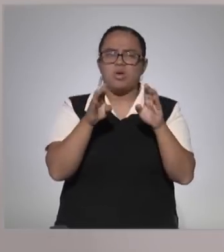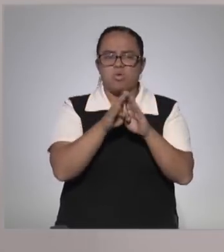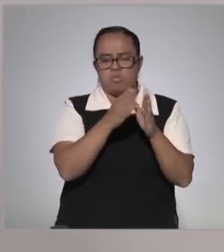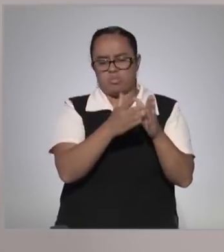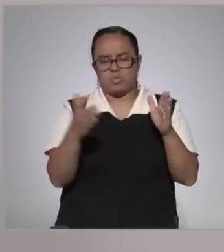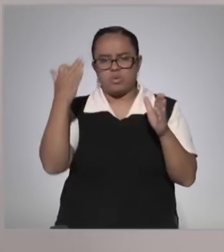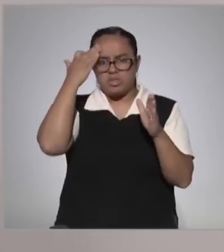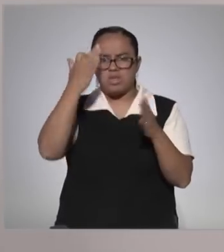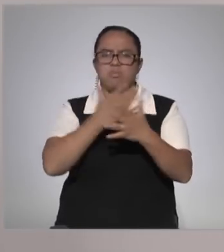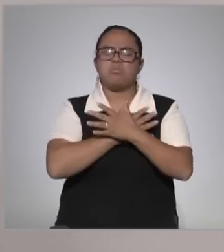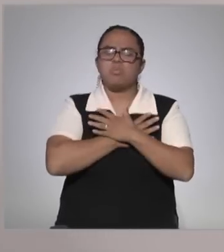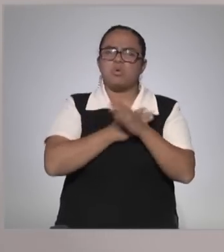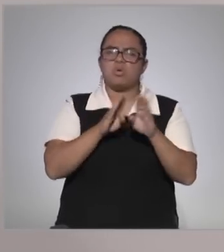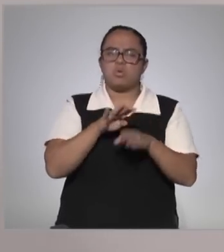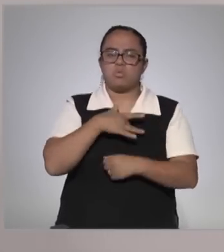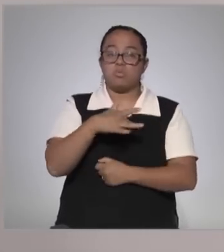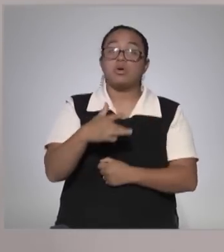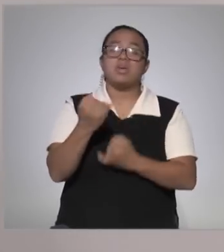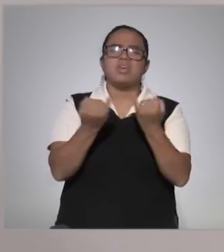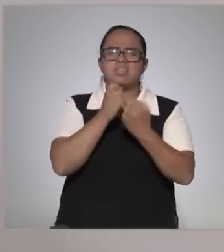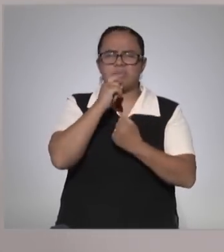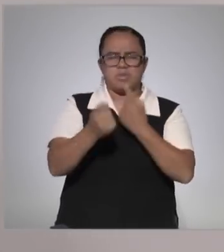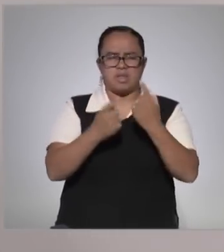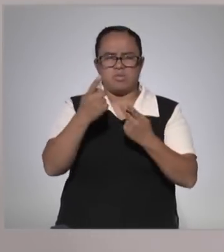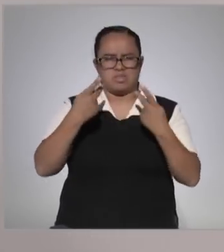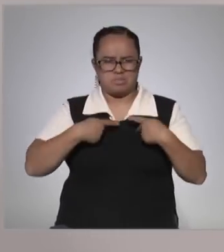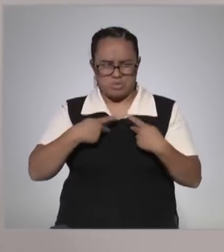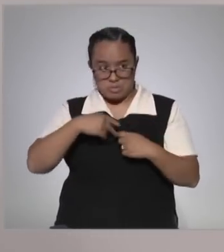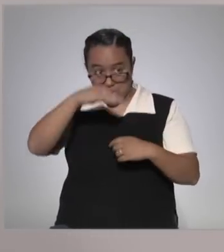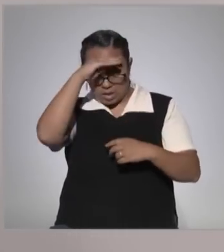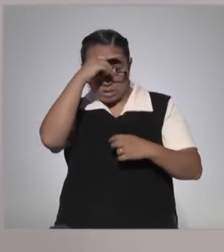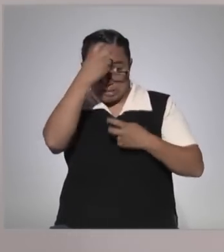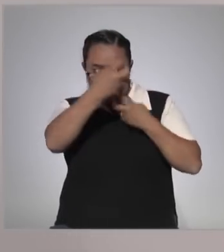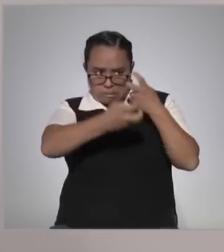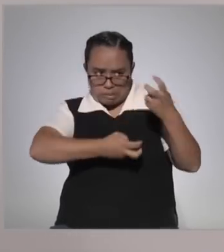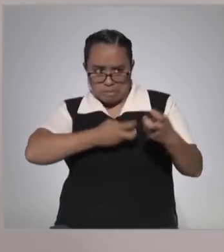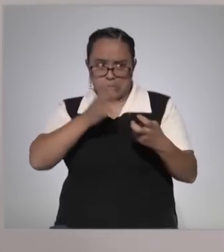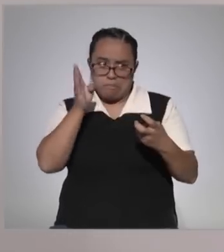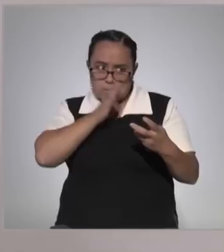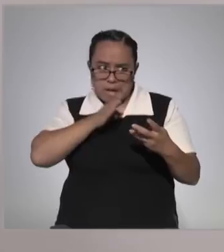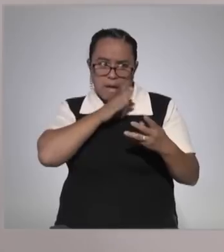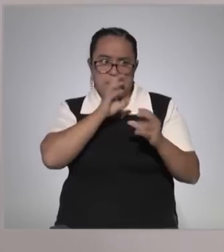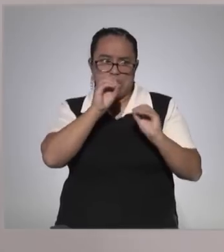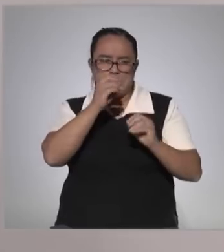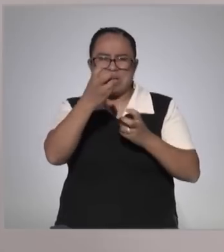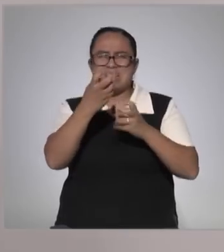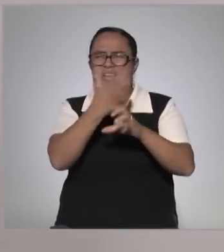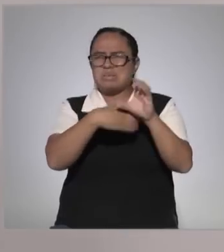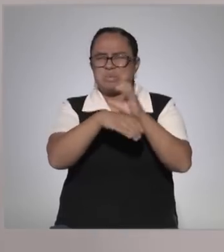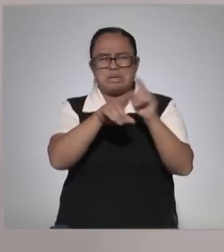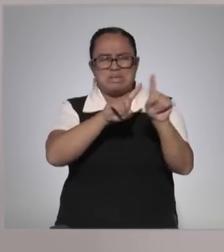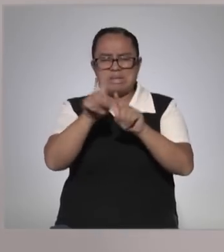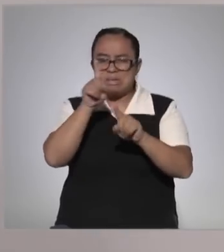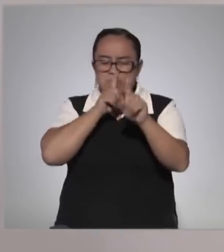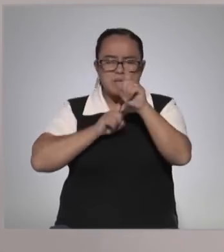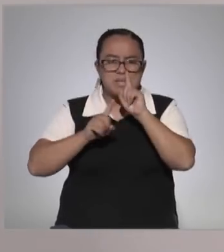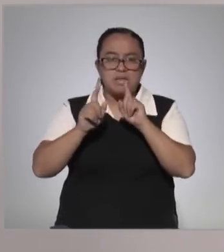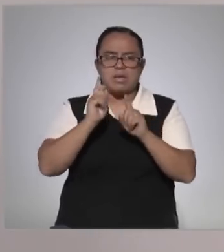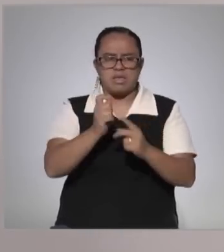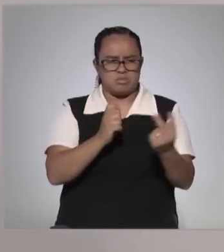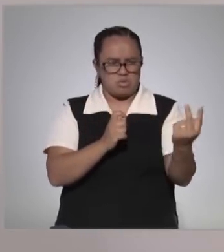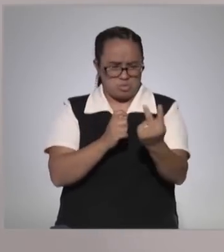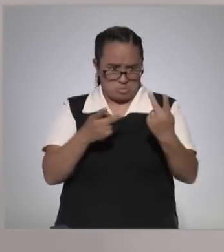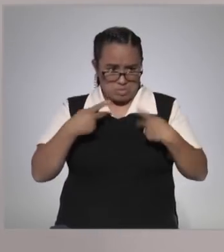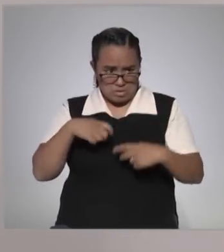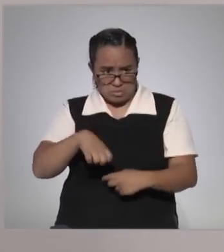etapa, pero también desmitificar y poner sobre la mesa todos los prejuicios que existen que limitan el desarrollo de la vida afectiva de las